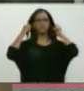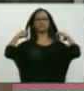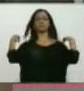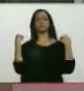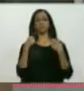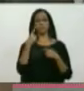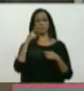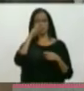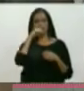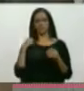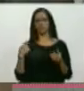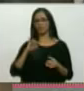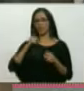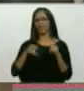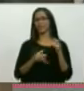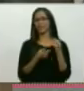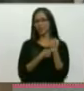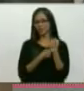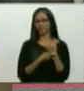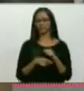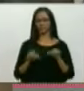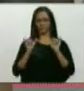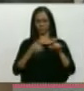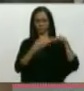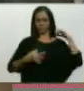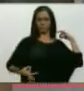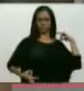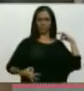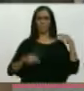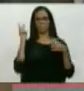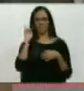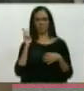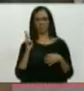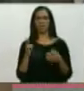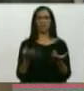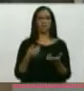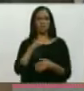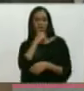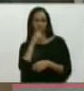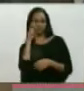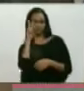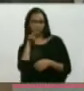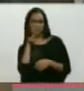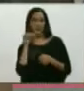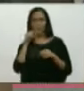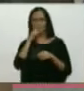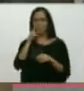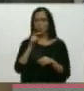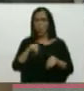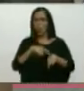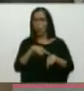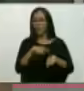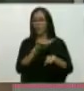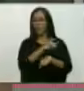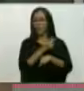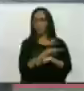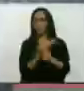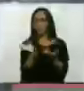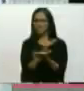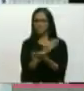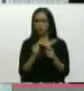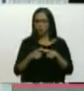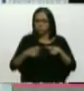Hace un año, cuando Guaidó se proclamó como presidente interino de Venezuela, la expectativa de que a Maduro le quedaban horas en el poder crecía como